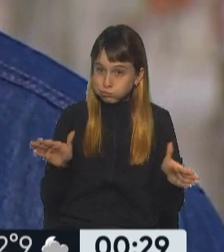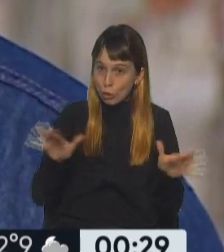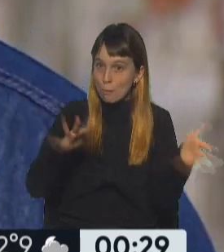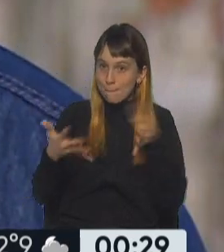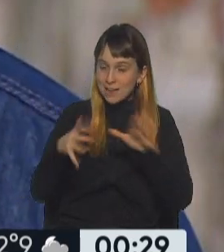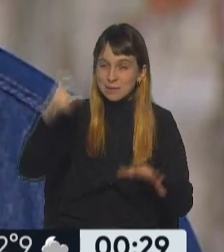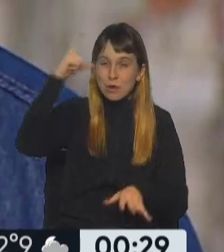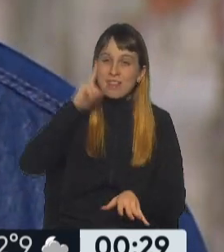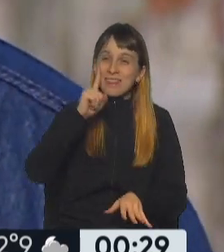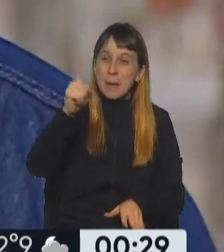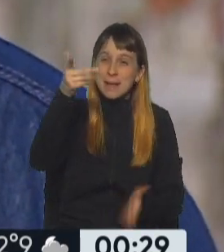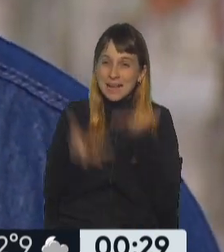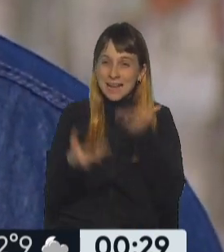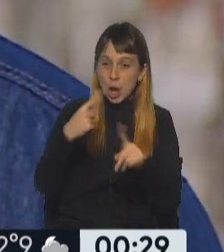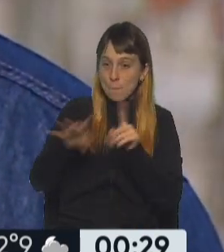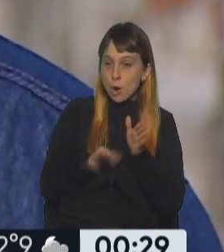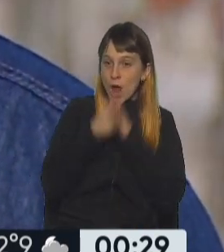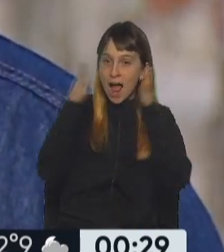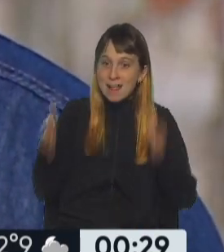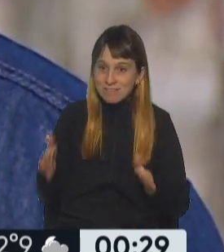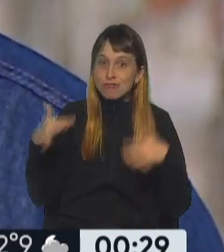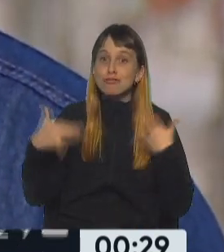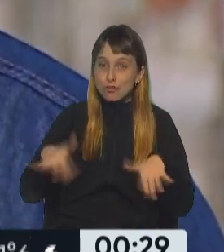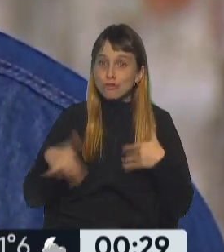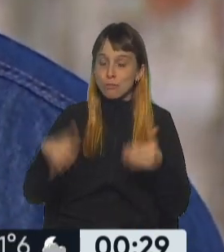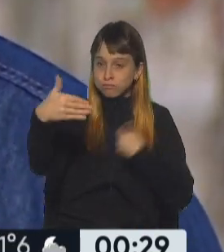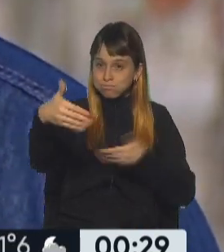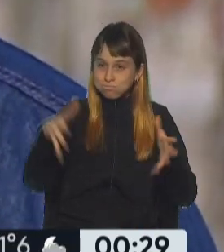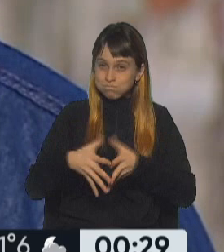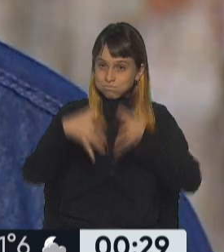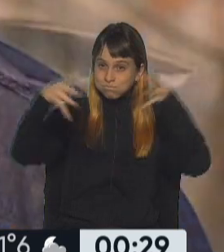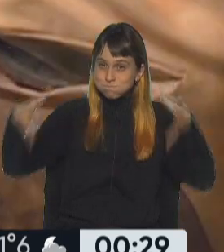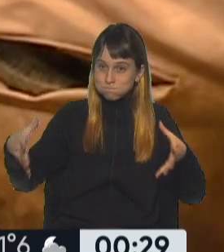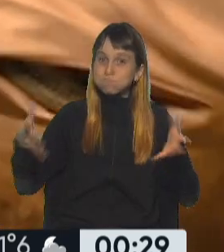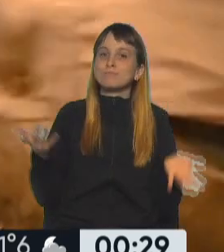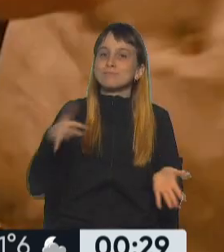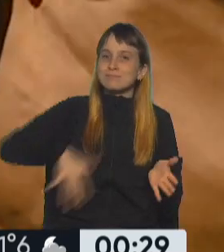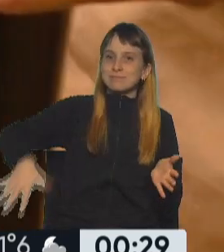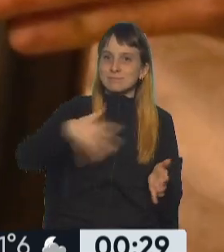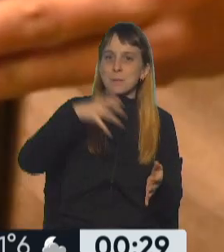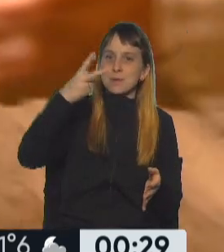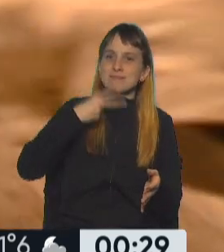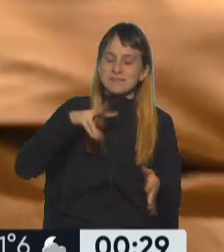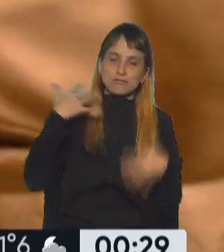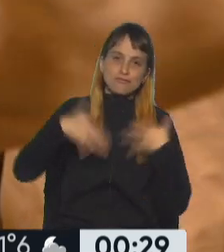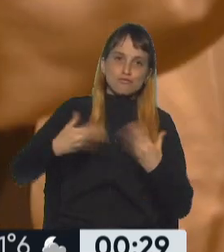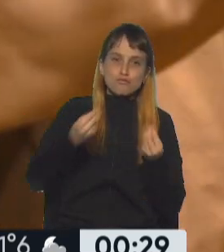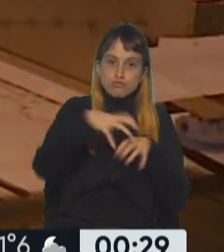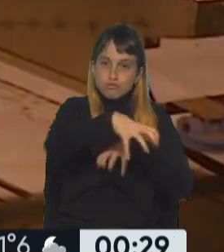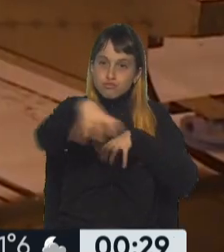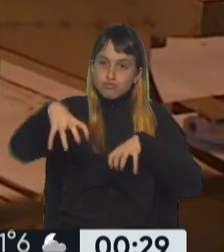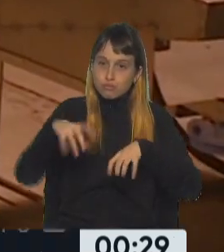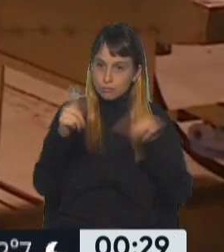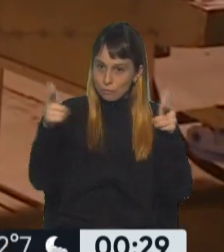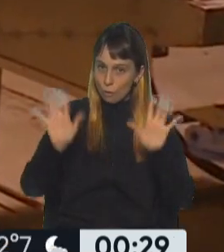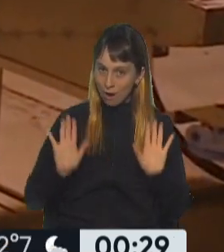10.000 kilos por año. Es un proyecto boutique. Que no hay muchos acá en San Juan. Dentro del viñedo tenés que imponer